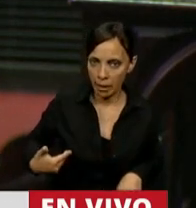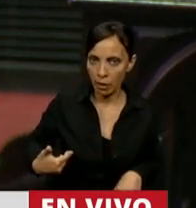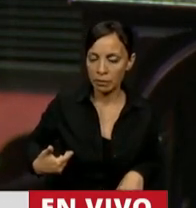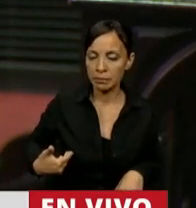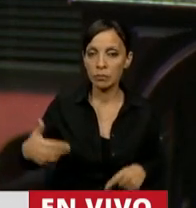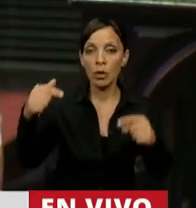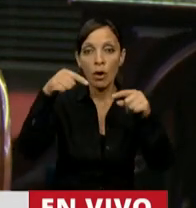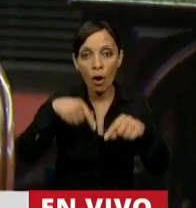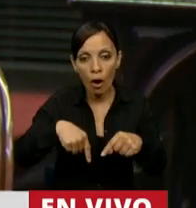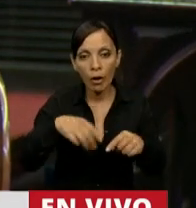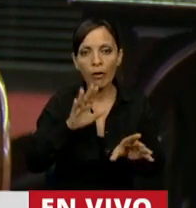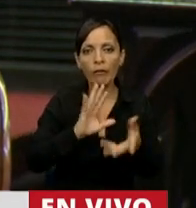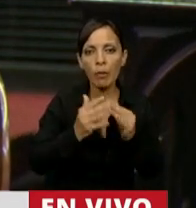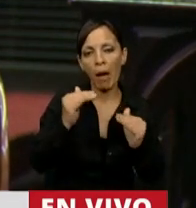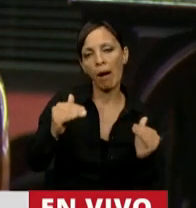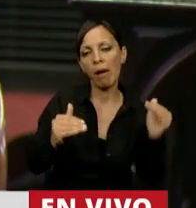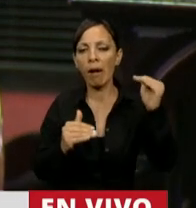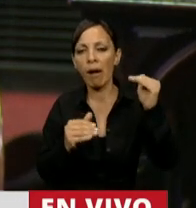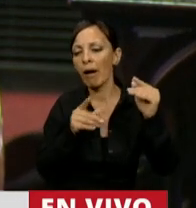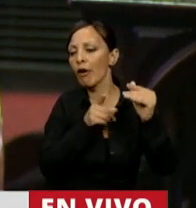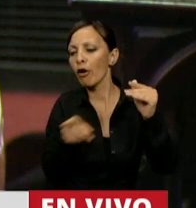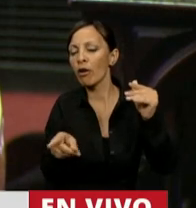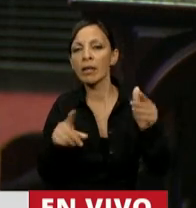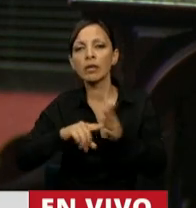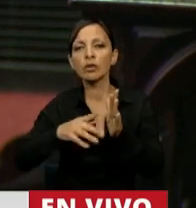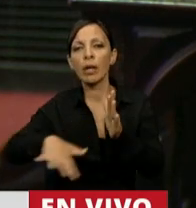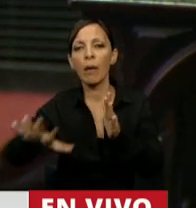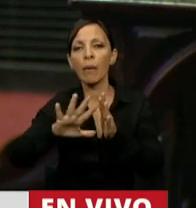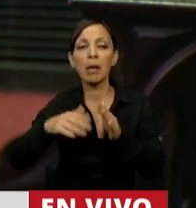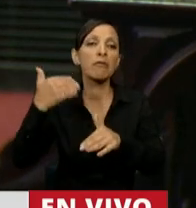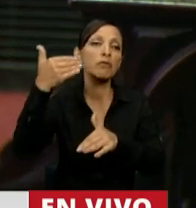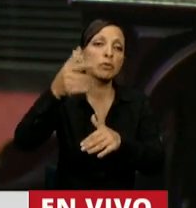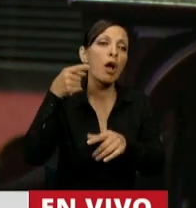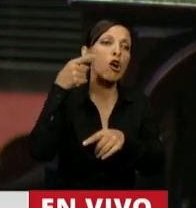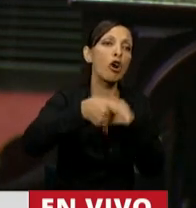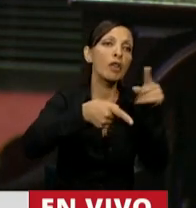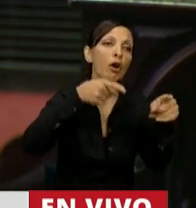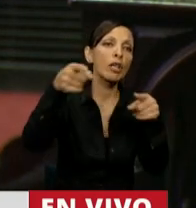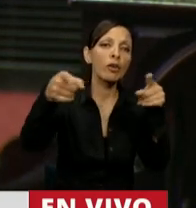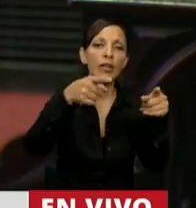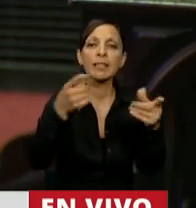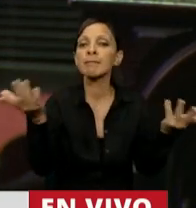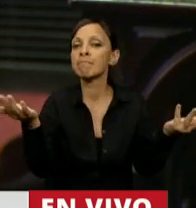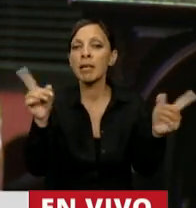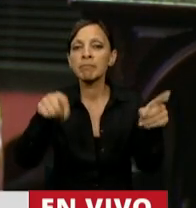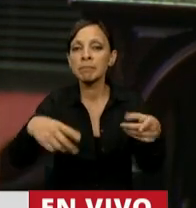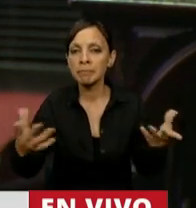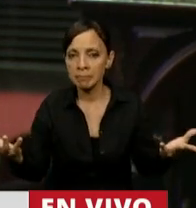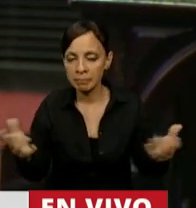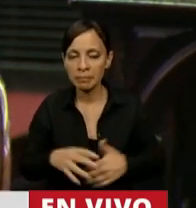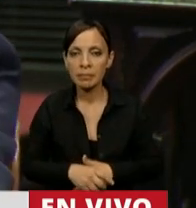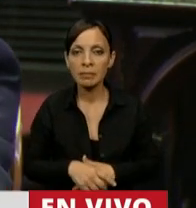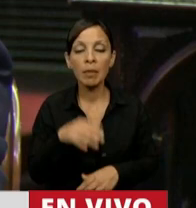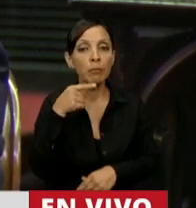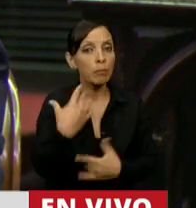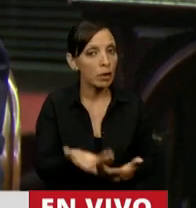respecto hoy a la Ciudad de Buenos Aires. Mañana vaya a saber con quién. Y en ese aspecto, presidente, me parece